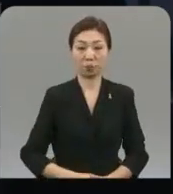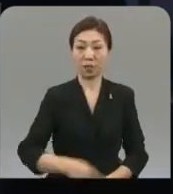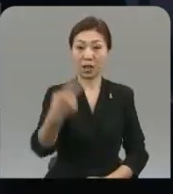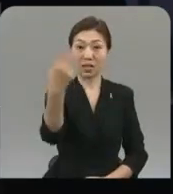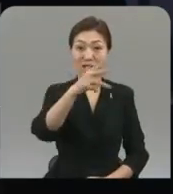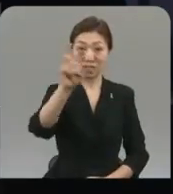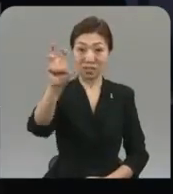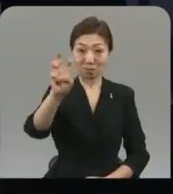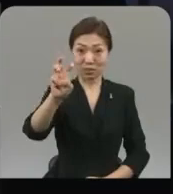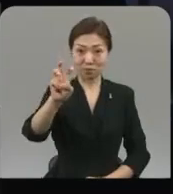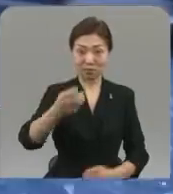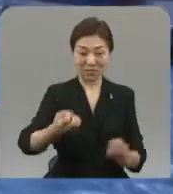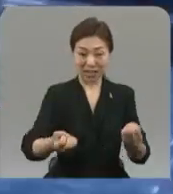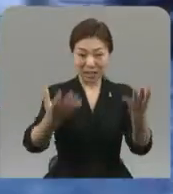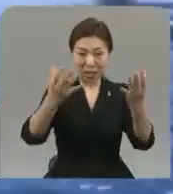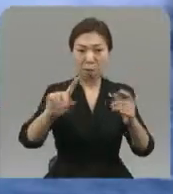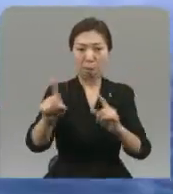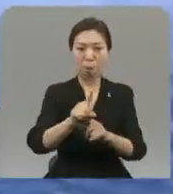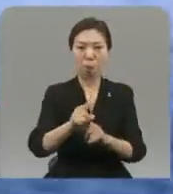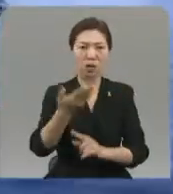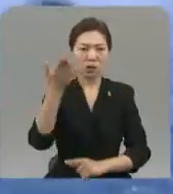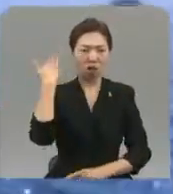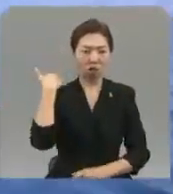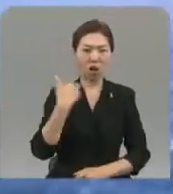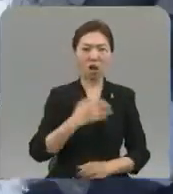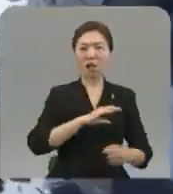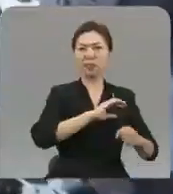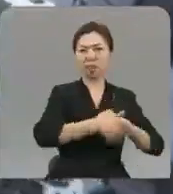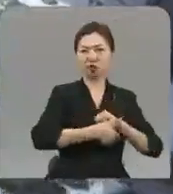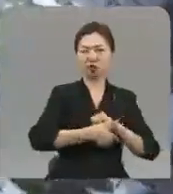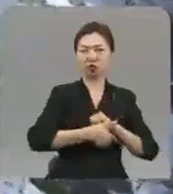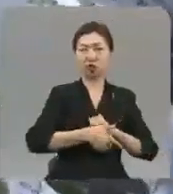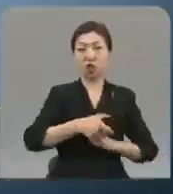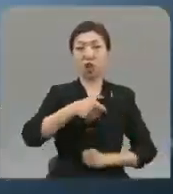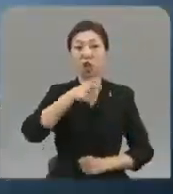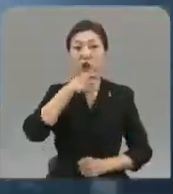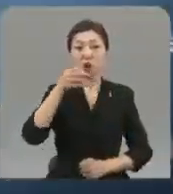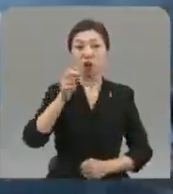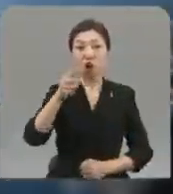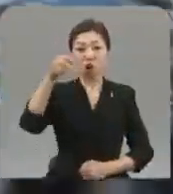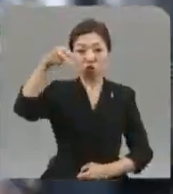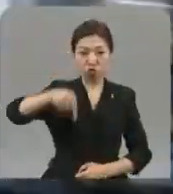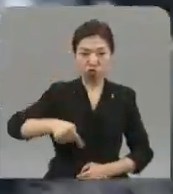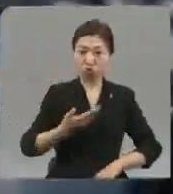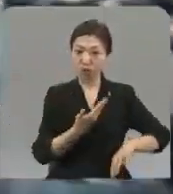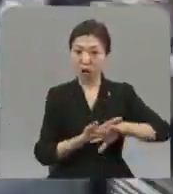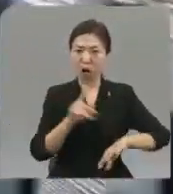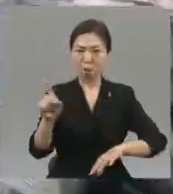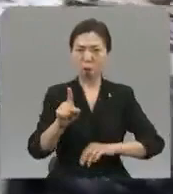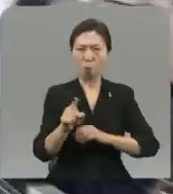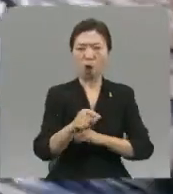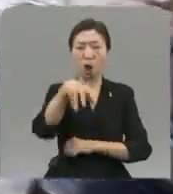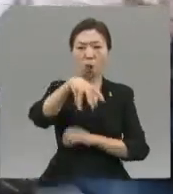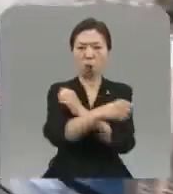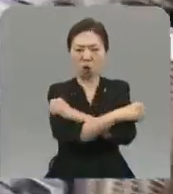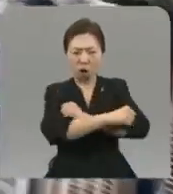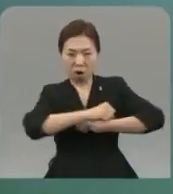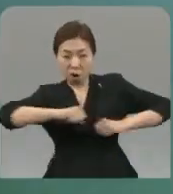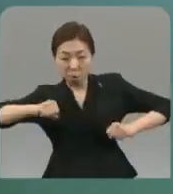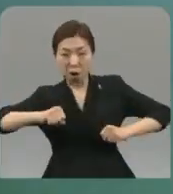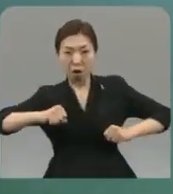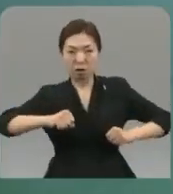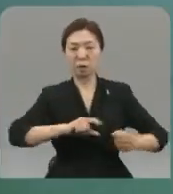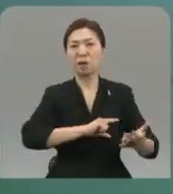costera surcoreana Por tanto se espera que el discurso del presidente John ante la asamblea general del buró internacional